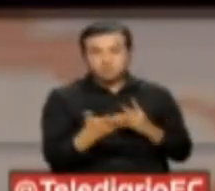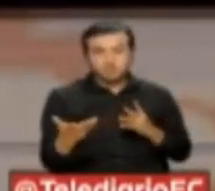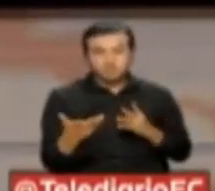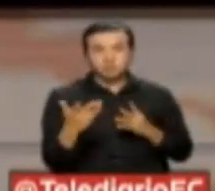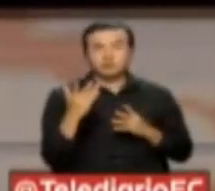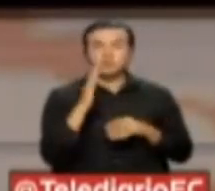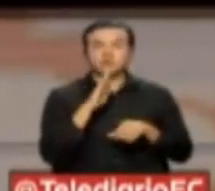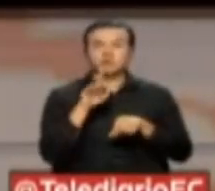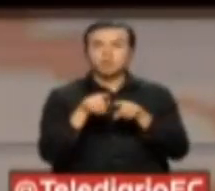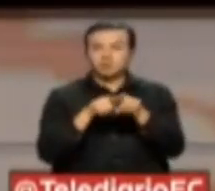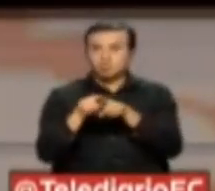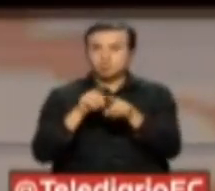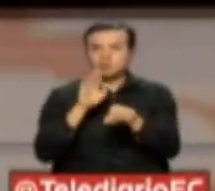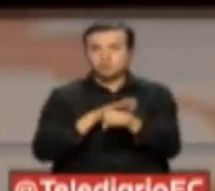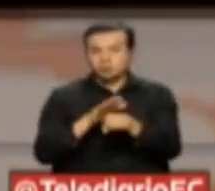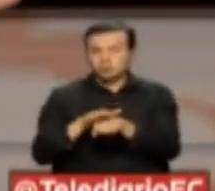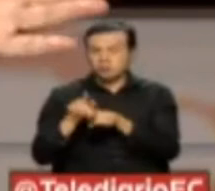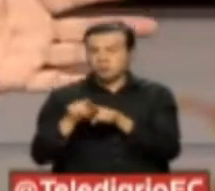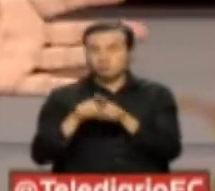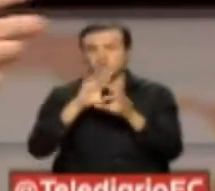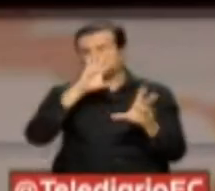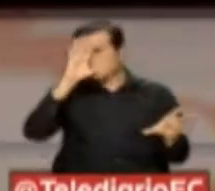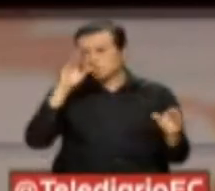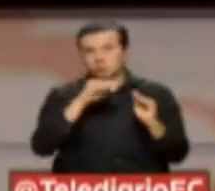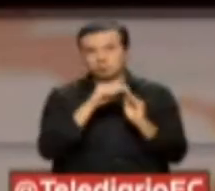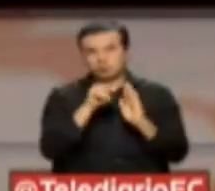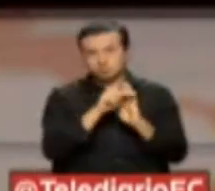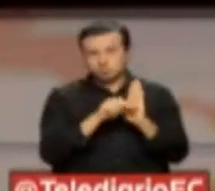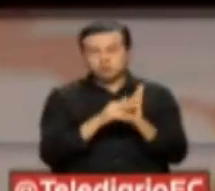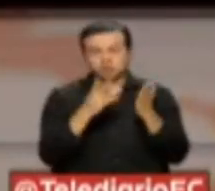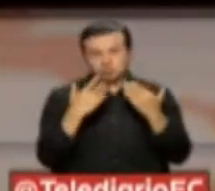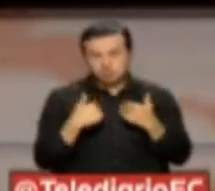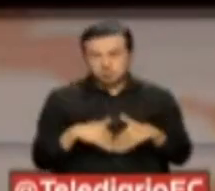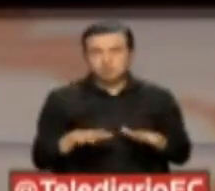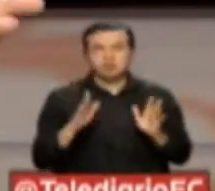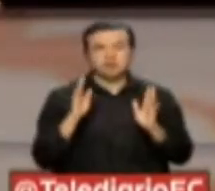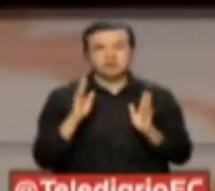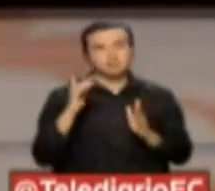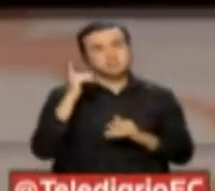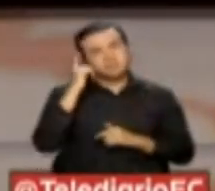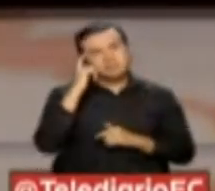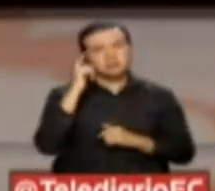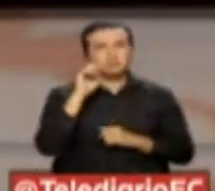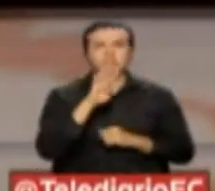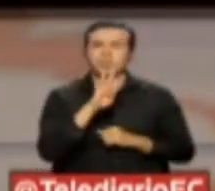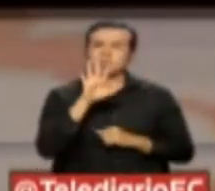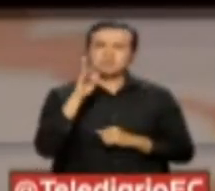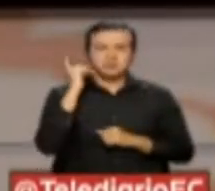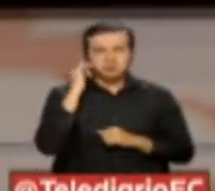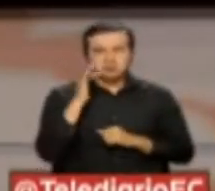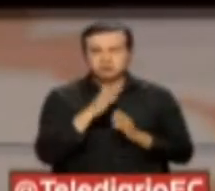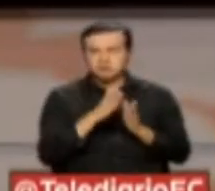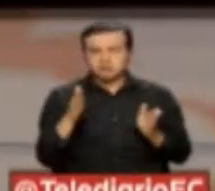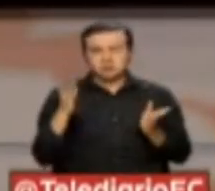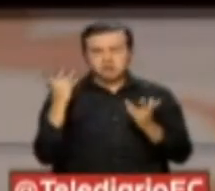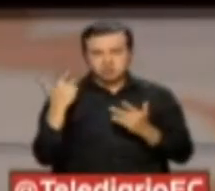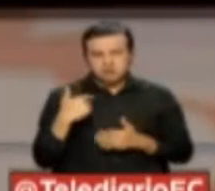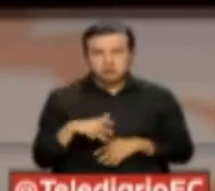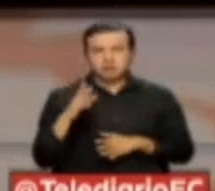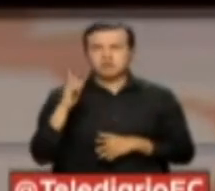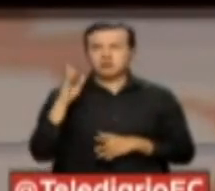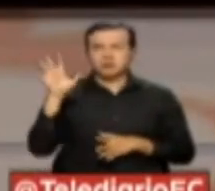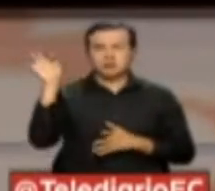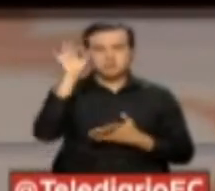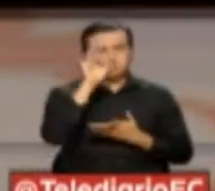llamar a un concurso estamos preparando por esto tenemos ya toda la normativa para el concurso y estimamos que unos 45 días ya tendríamos el